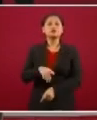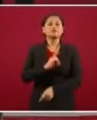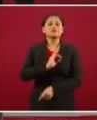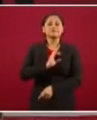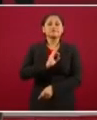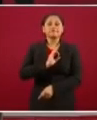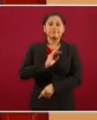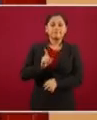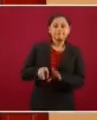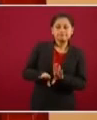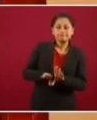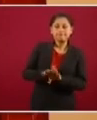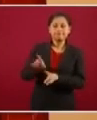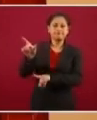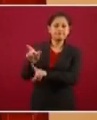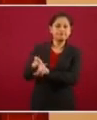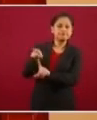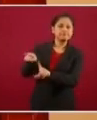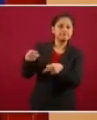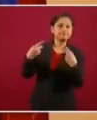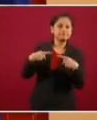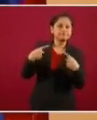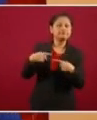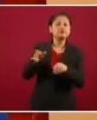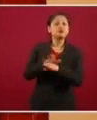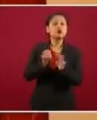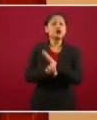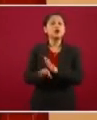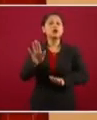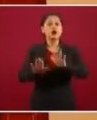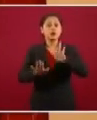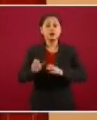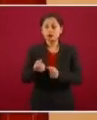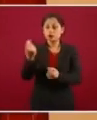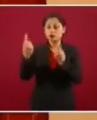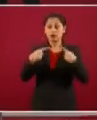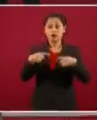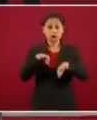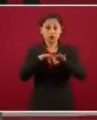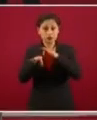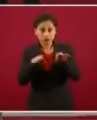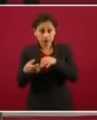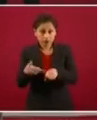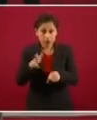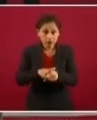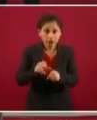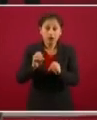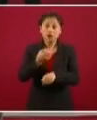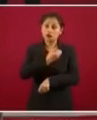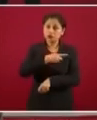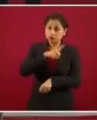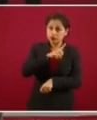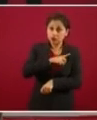fobias, en donde incluso al personal de salud se les ha atacado simplemente con la sensación de que pueden ser